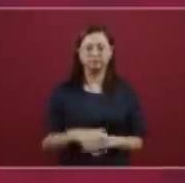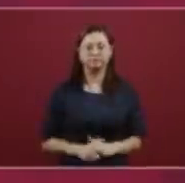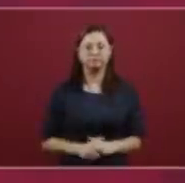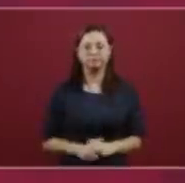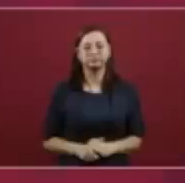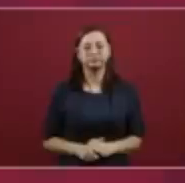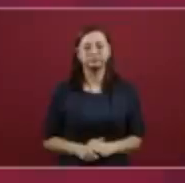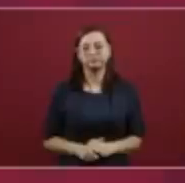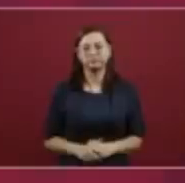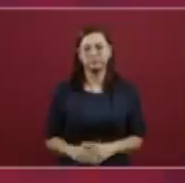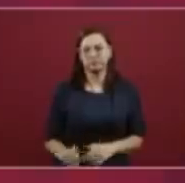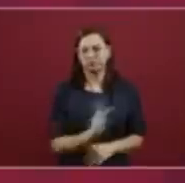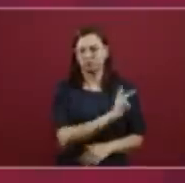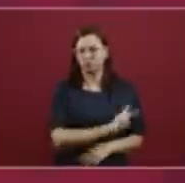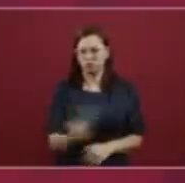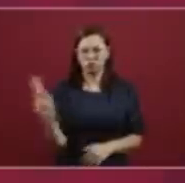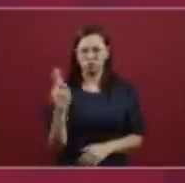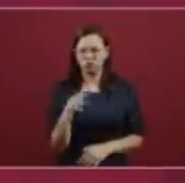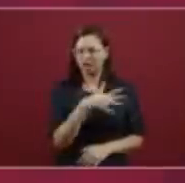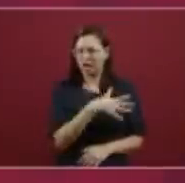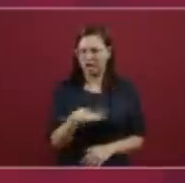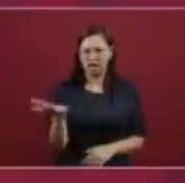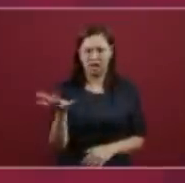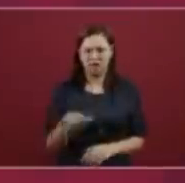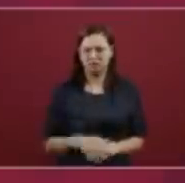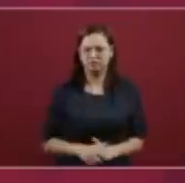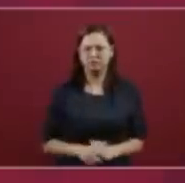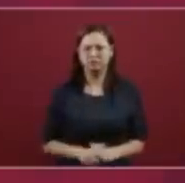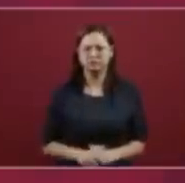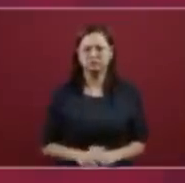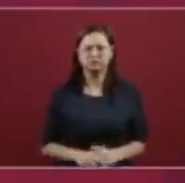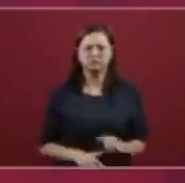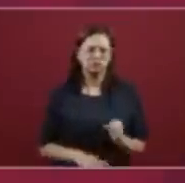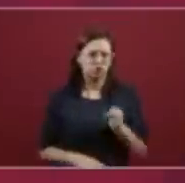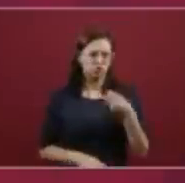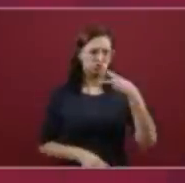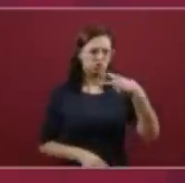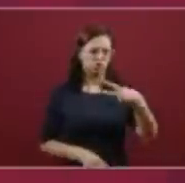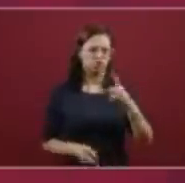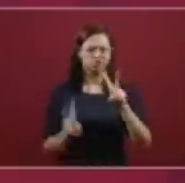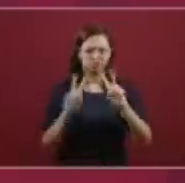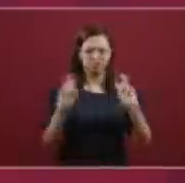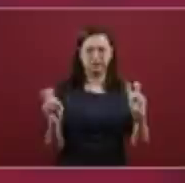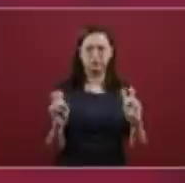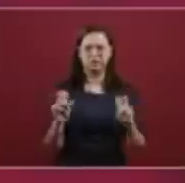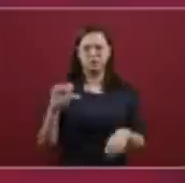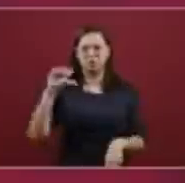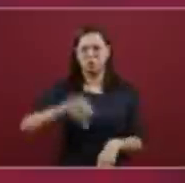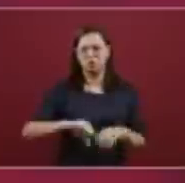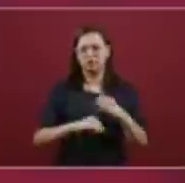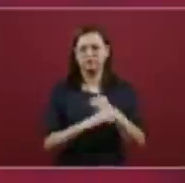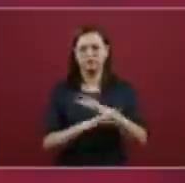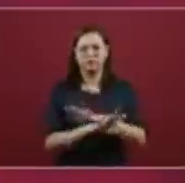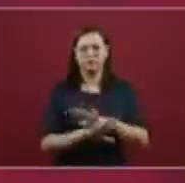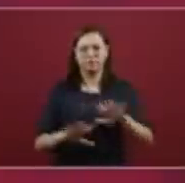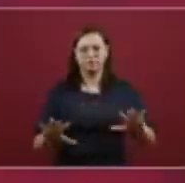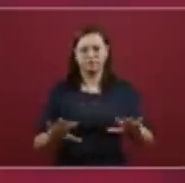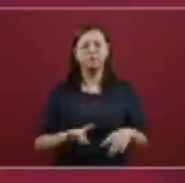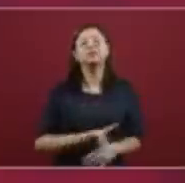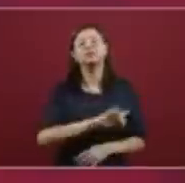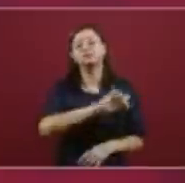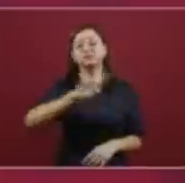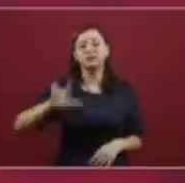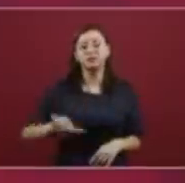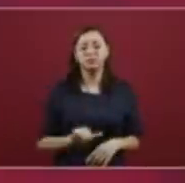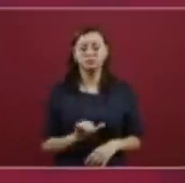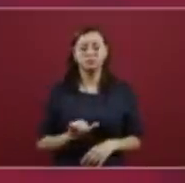para todos los servidores públicos. Esos son los dos temas que vamos a informar y luego abrimos